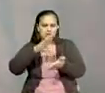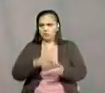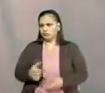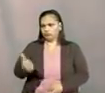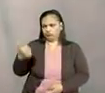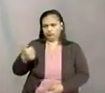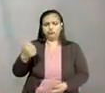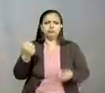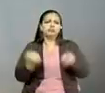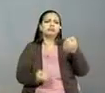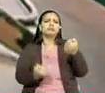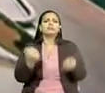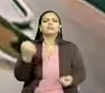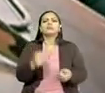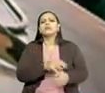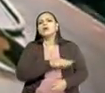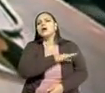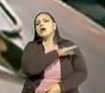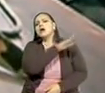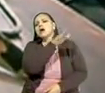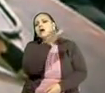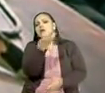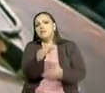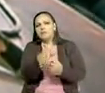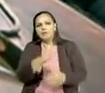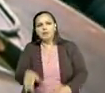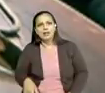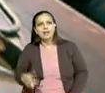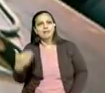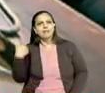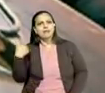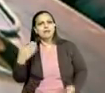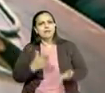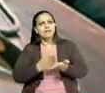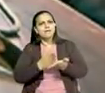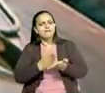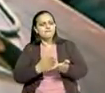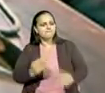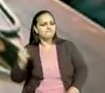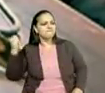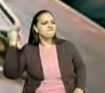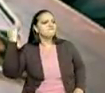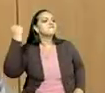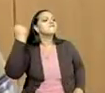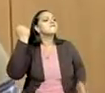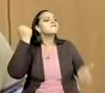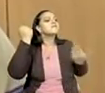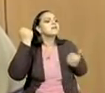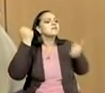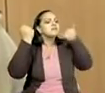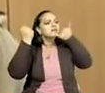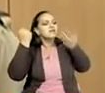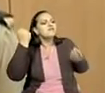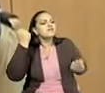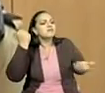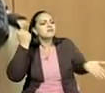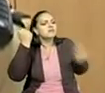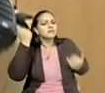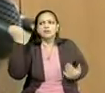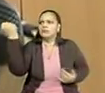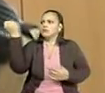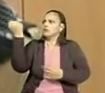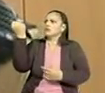un improvisado cuchillo con el cual le exigió la entrega de sus pertenencias. De la misma manera procede